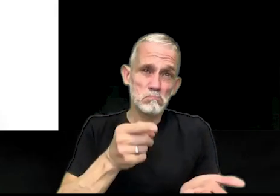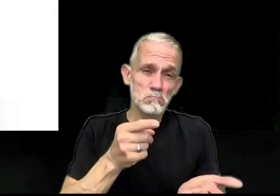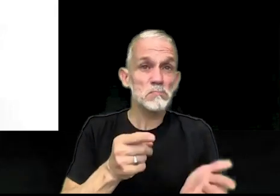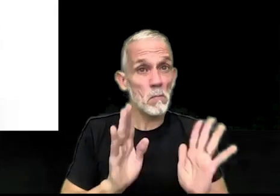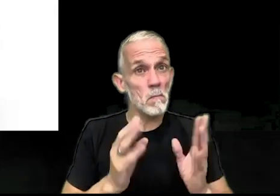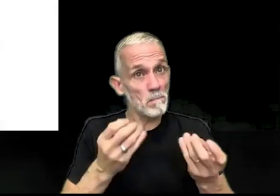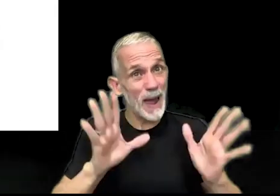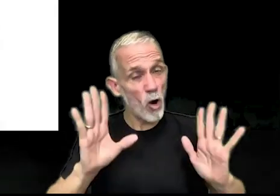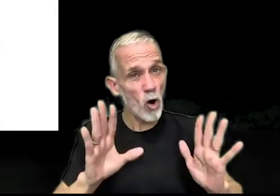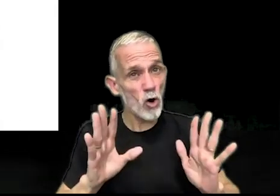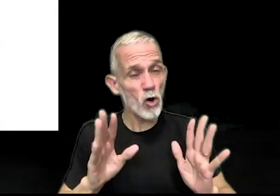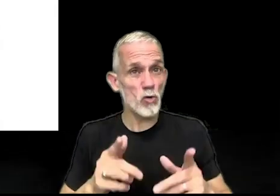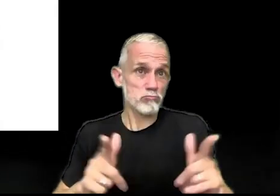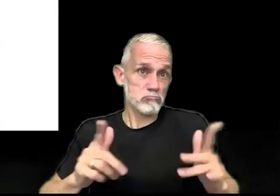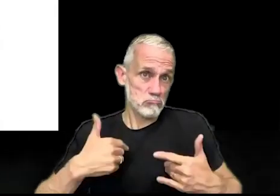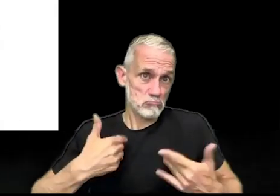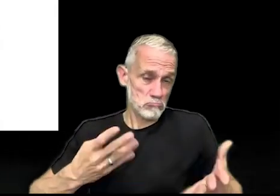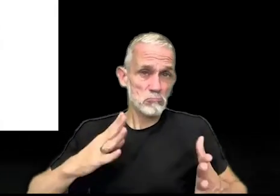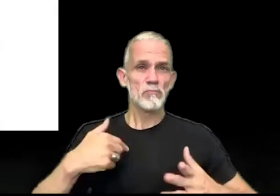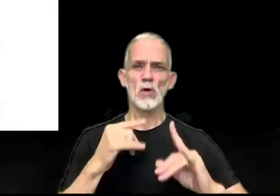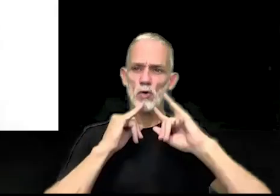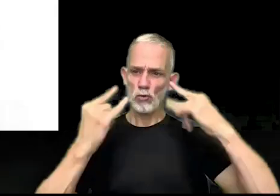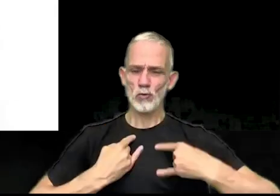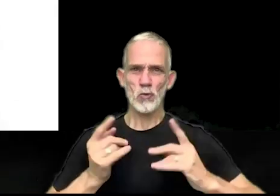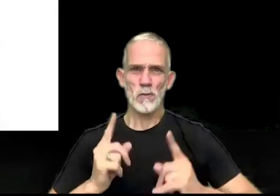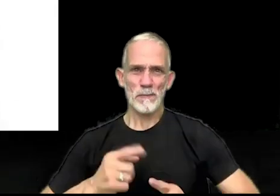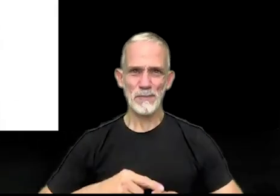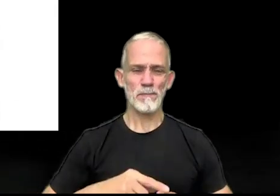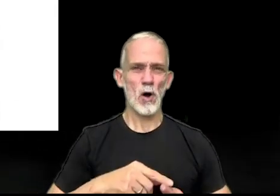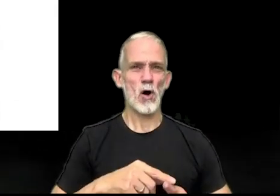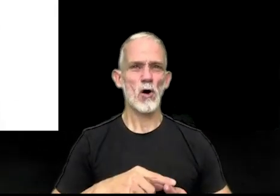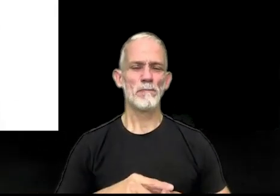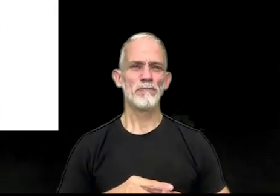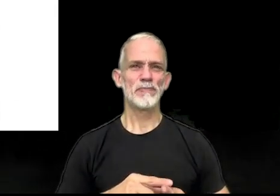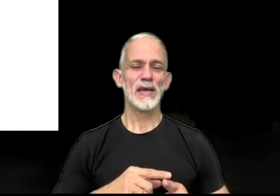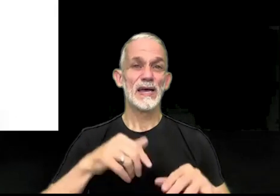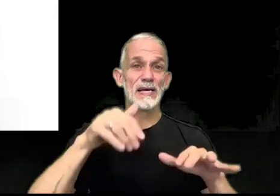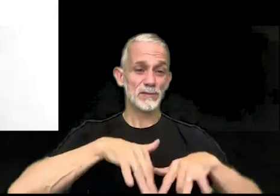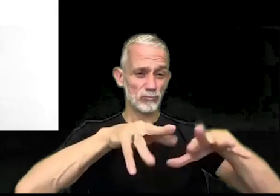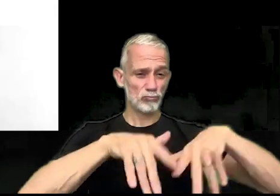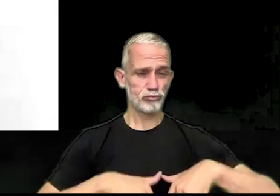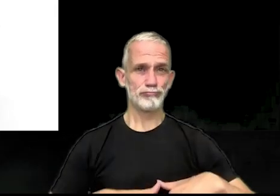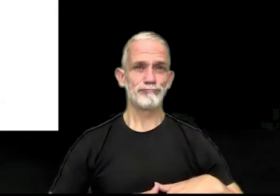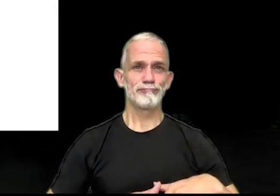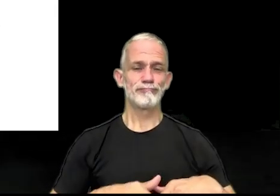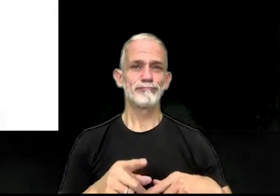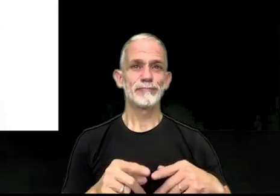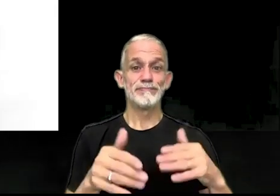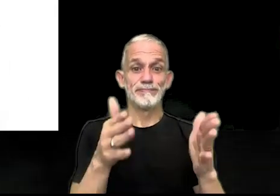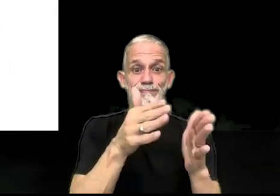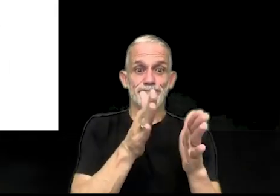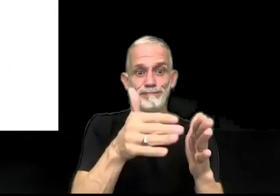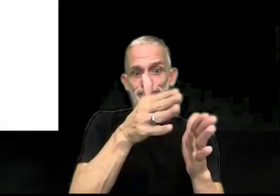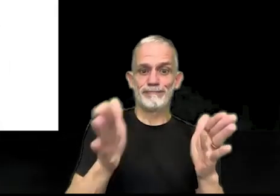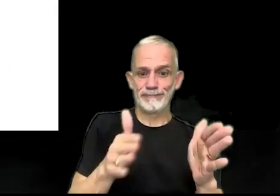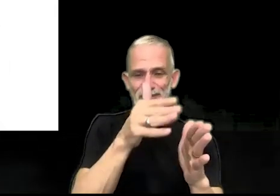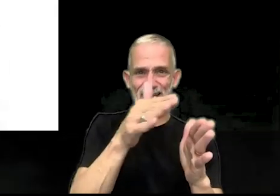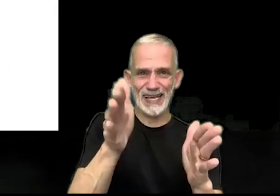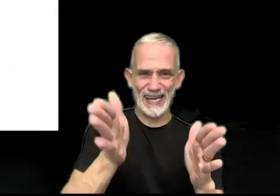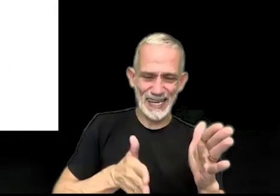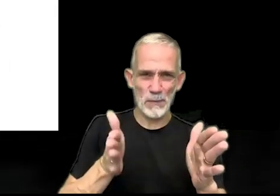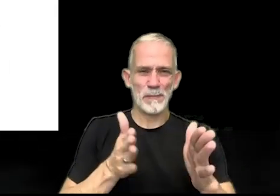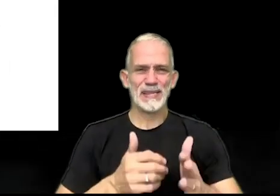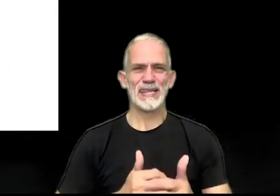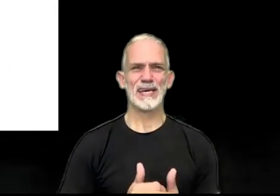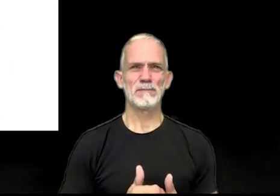hasta favorecía, porque cuando ustedes Sí, sí, están está cerca. dentro de las limitaciones en Yo materia de tengo el